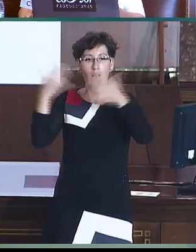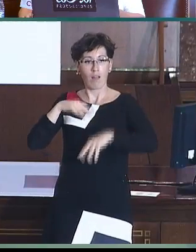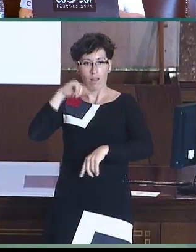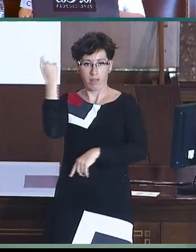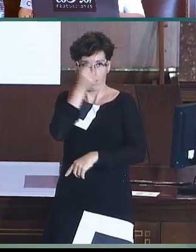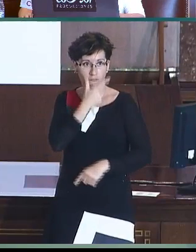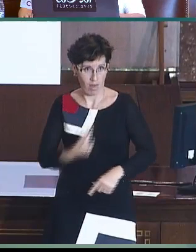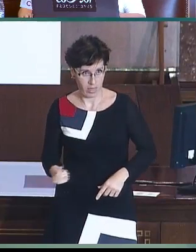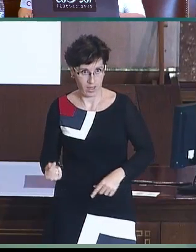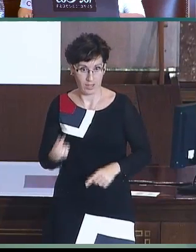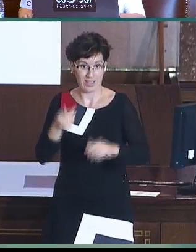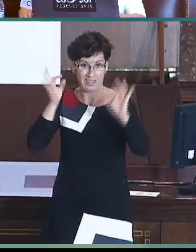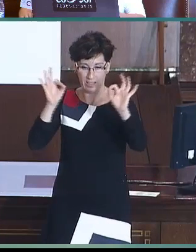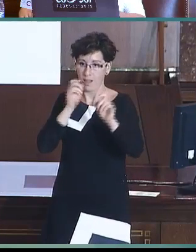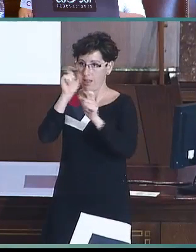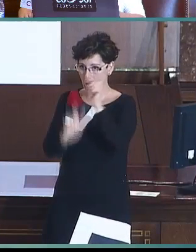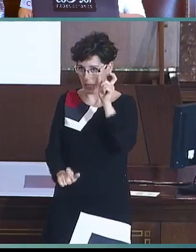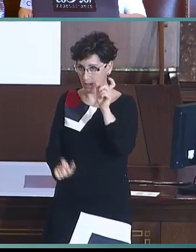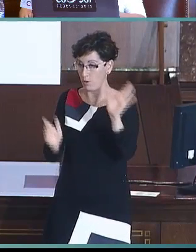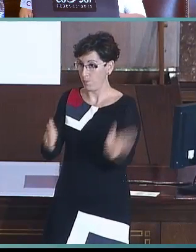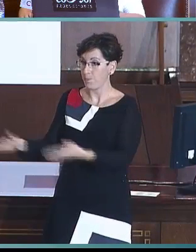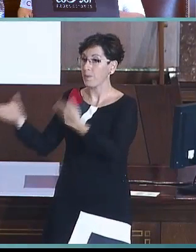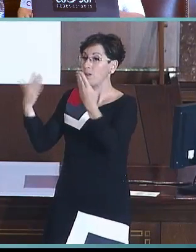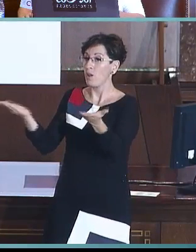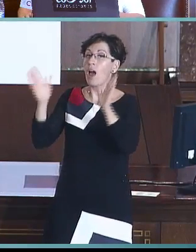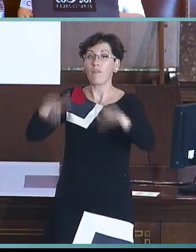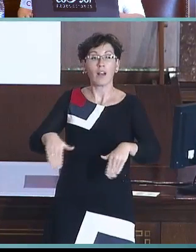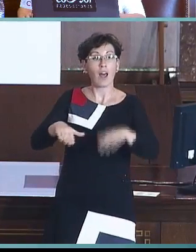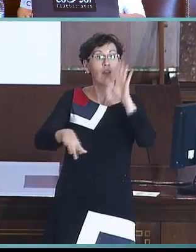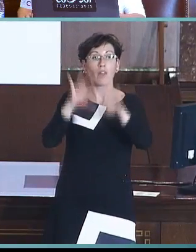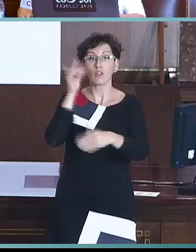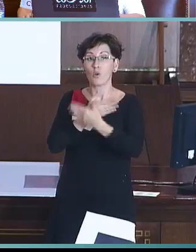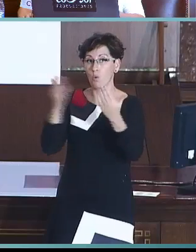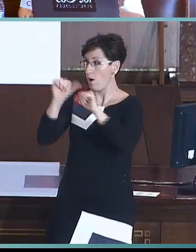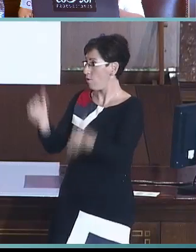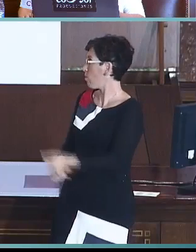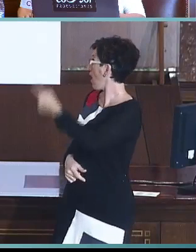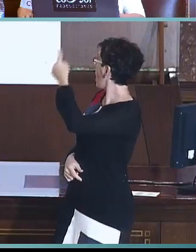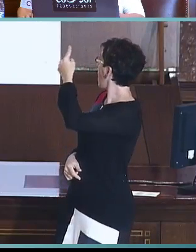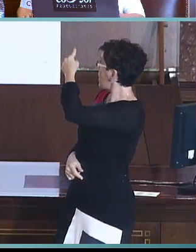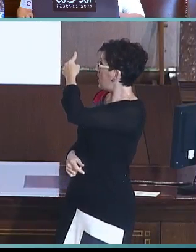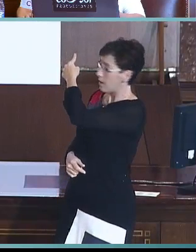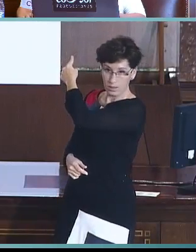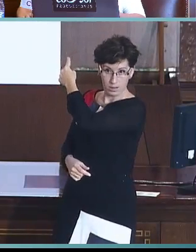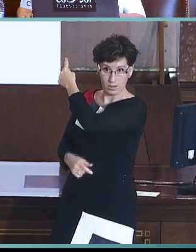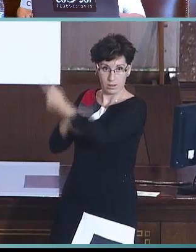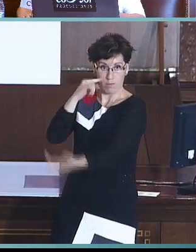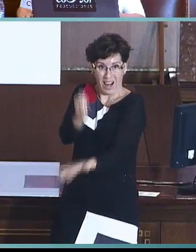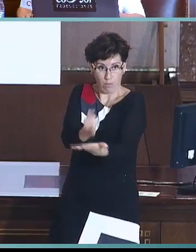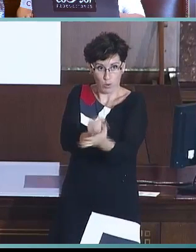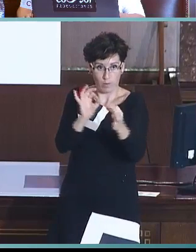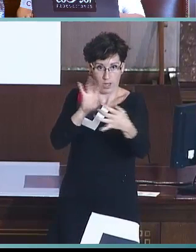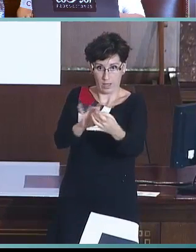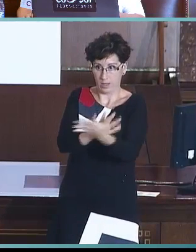que no sé si va a funcionar, que finalmente decidimos que la grabación quedaría de esta manera, para la prueba de lengua de